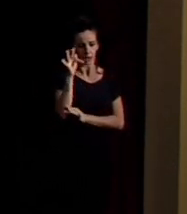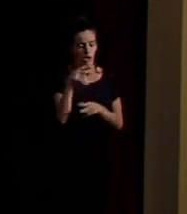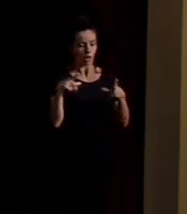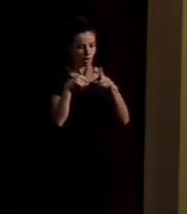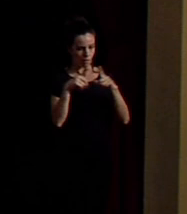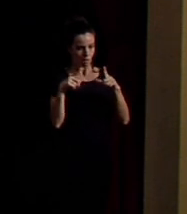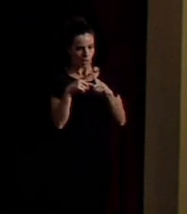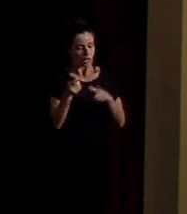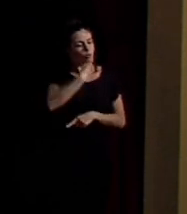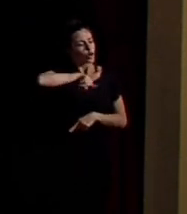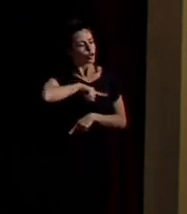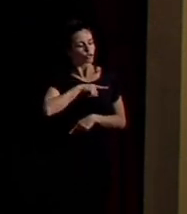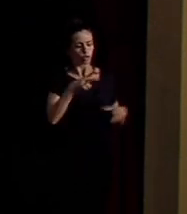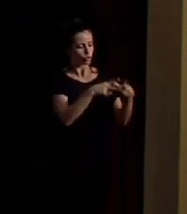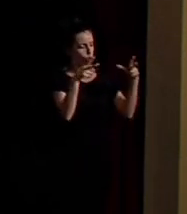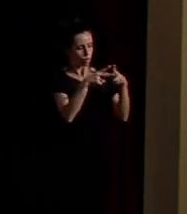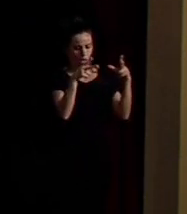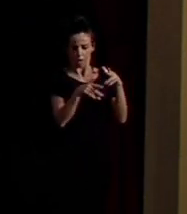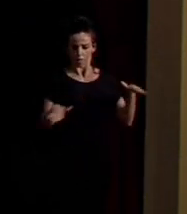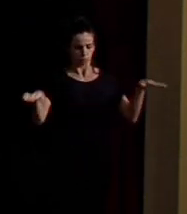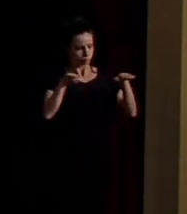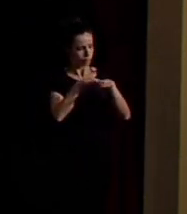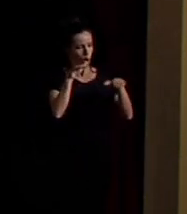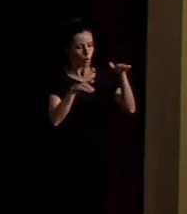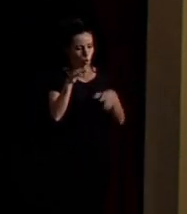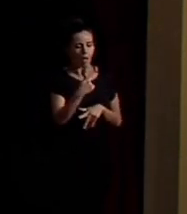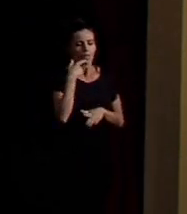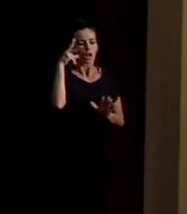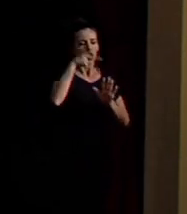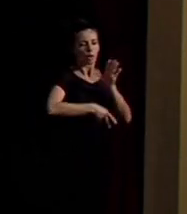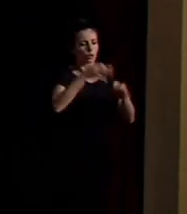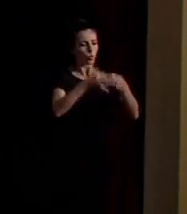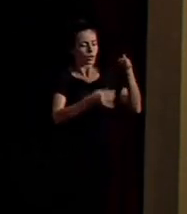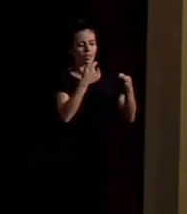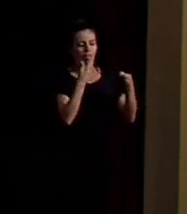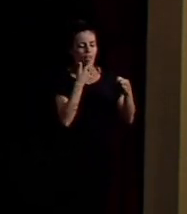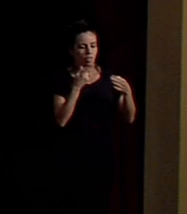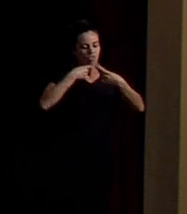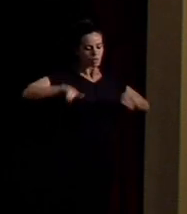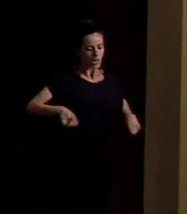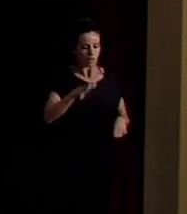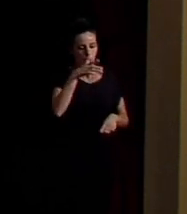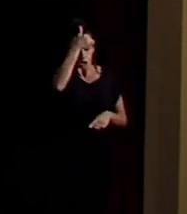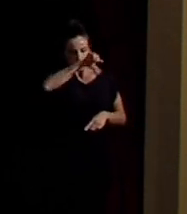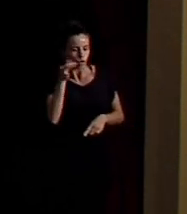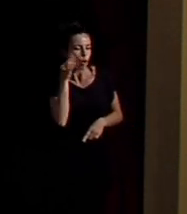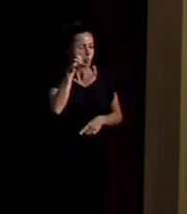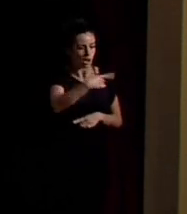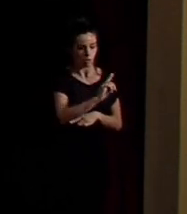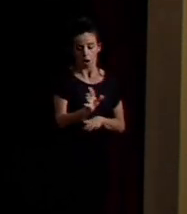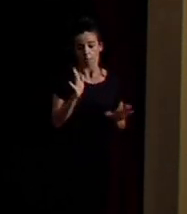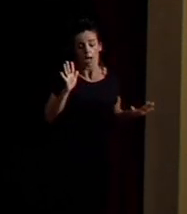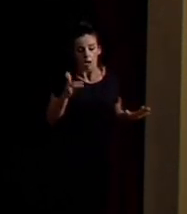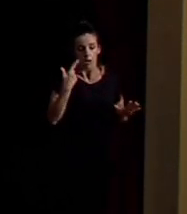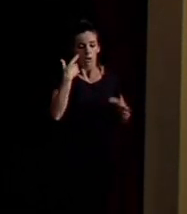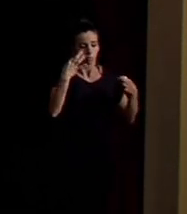en sociedades formalmente iguales, donde el ordenamiento jurídico nos dice que no cabe discriminación por razón de sexo, pero donde de facto seguimos